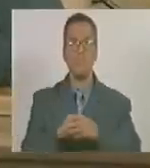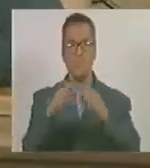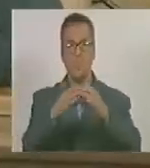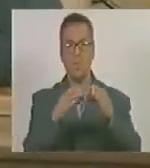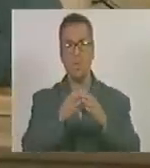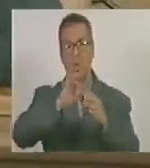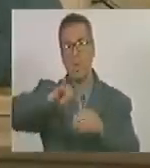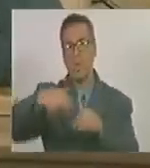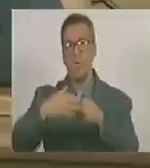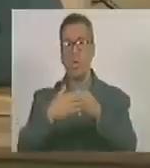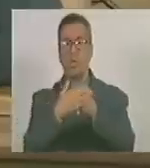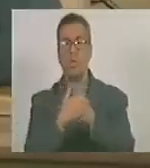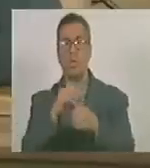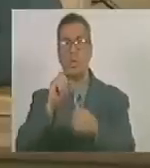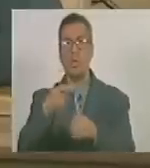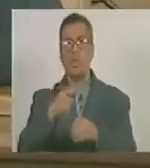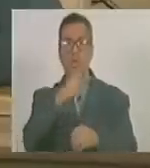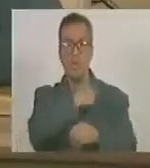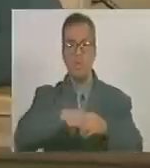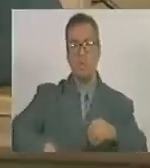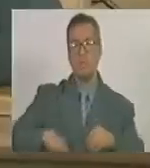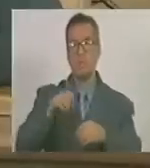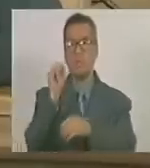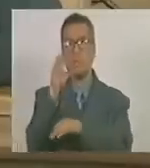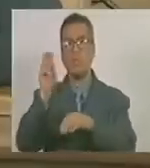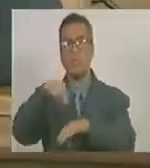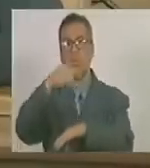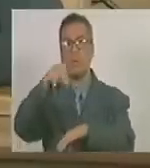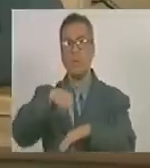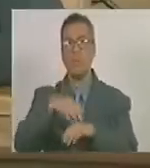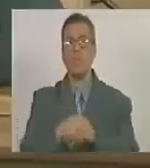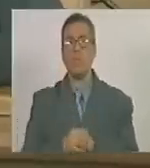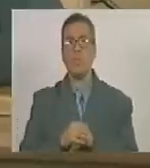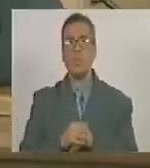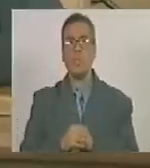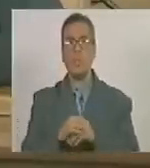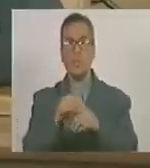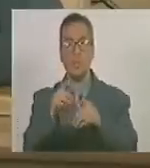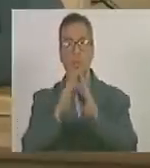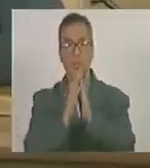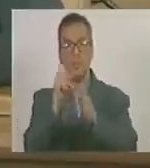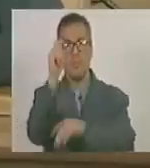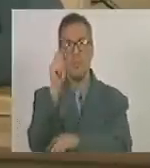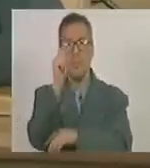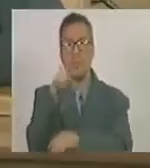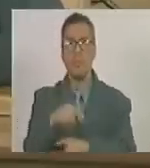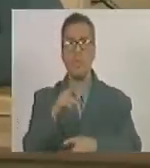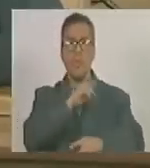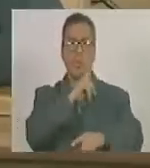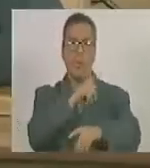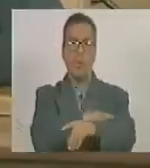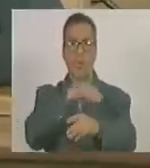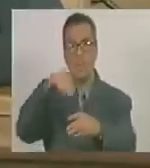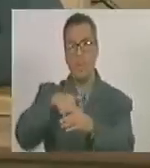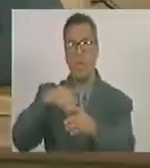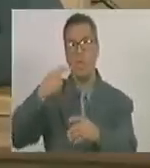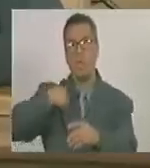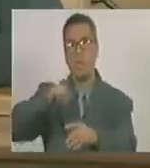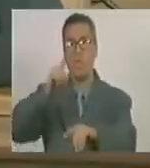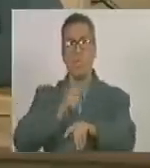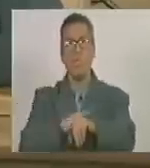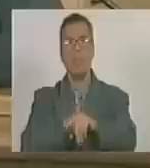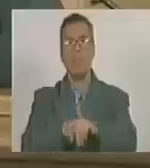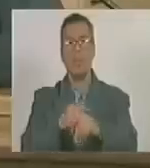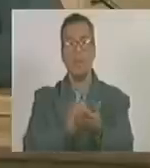Ciudadano Jorge Rodríguez Gómez, presidente de la Asamblea Nacional. Estimado diputado, el Poder Electoral se encuentra en este